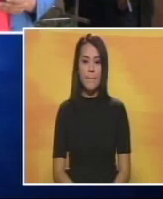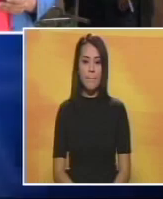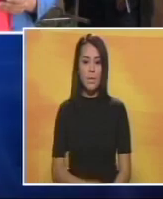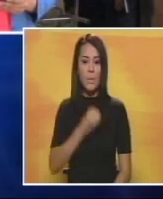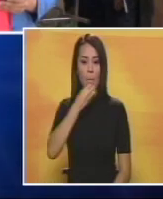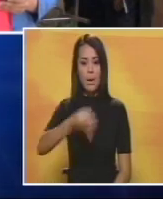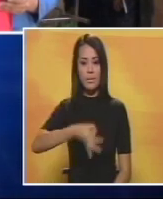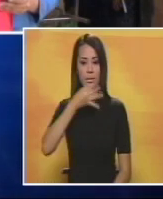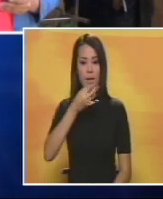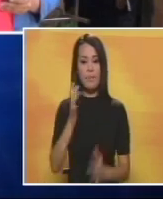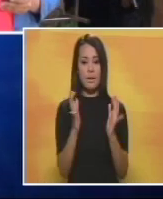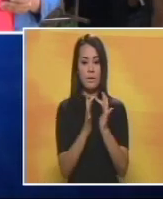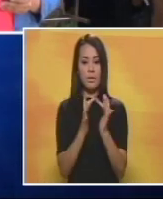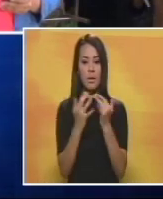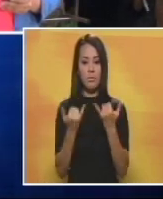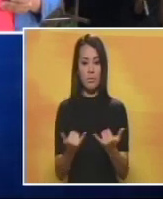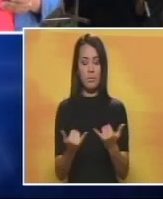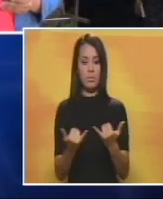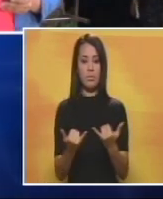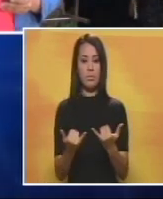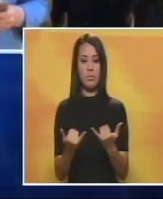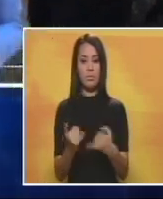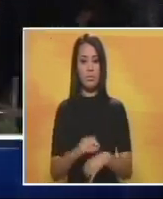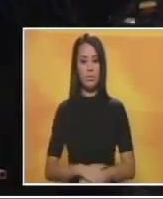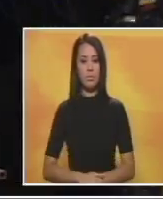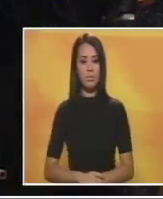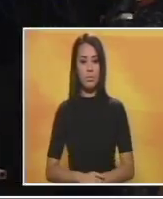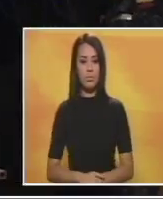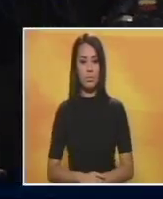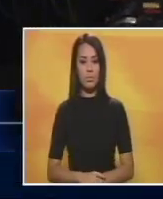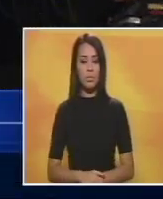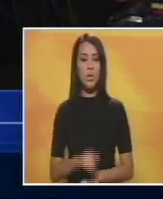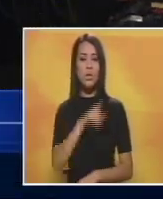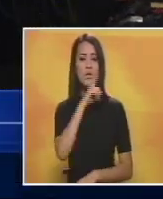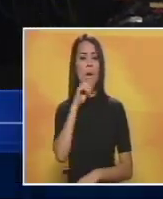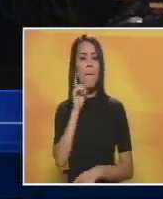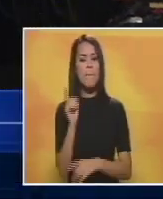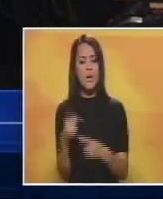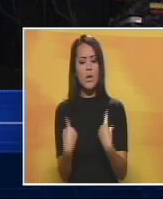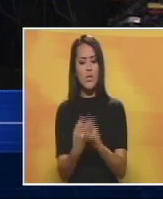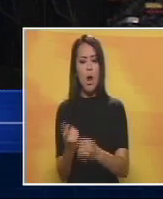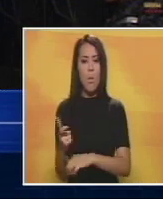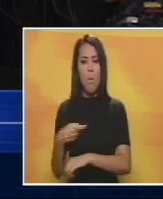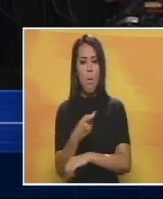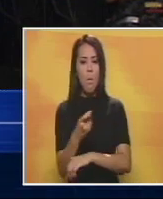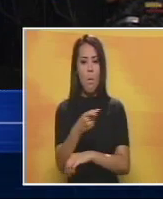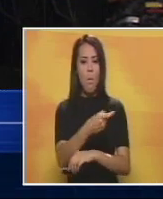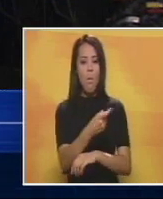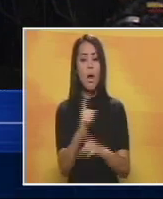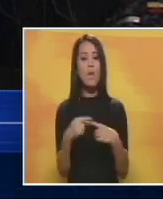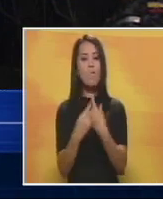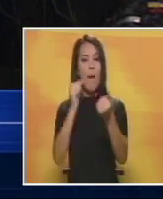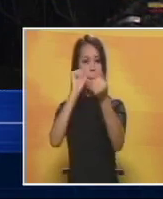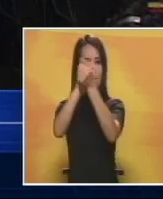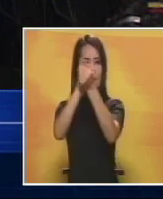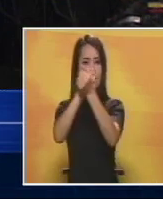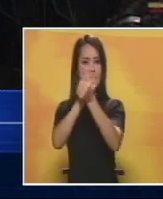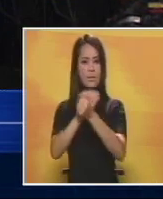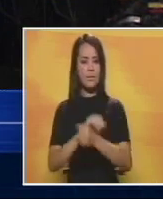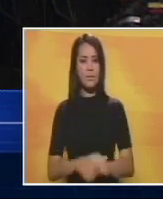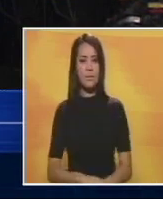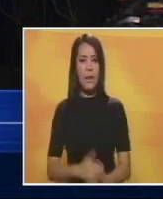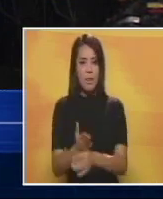Sí, buenas tardes. Este contacto lo realizamos desde el sector La Culebrilla, de los Cangilones de la parroquia La Vega, donde más temprano